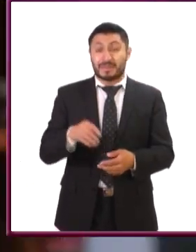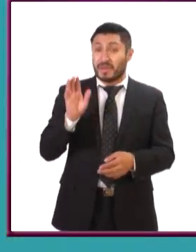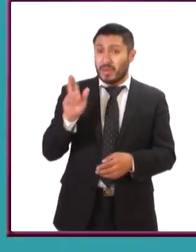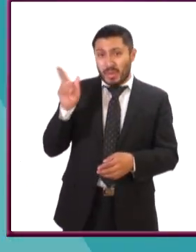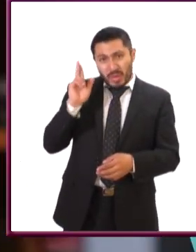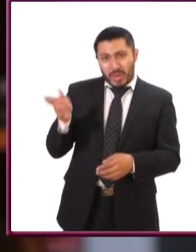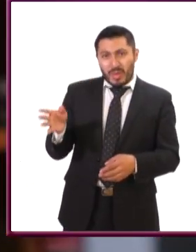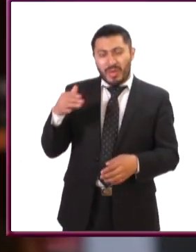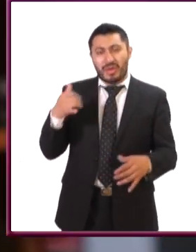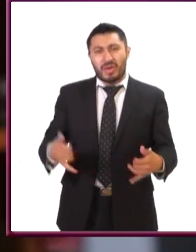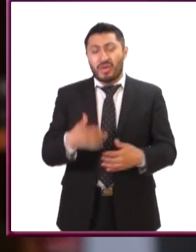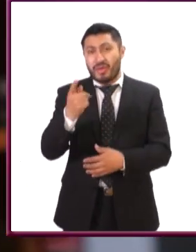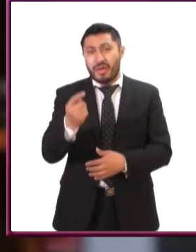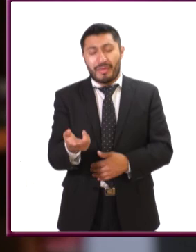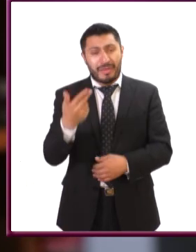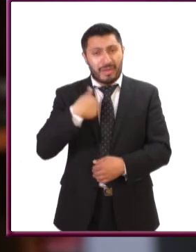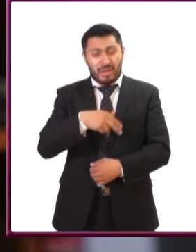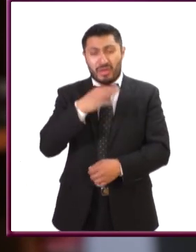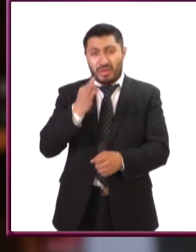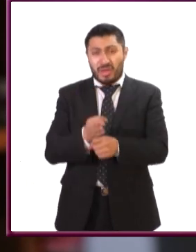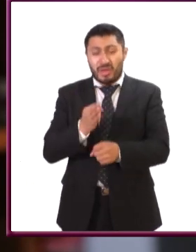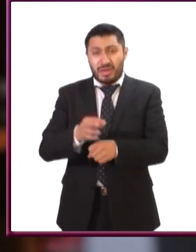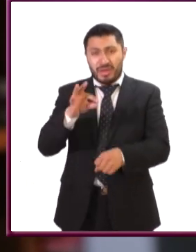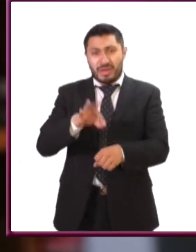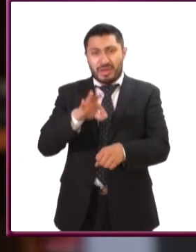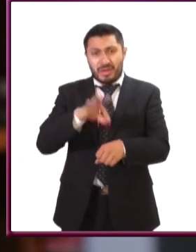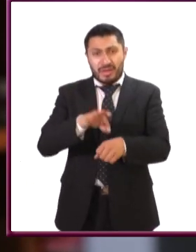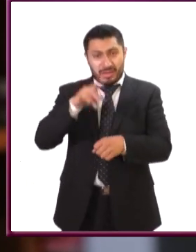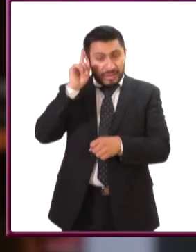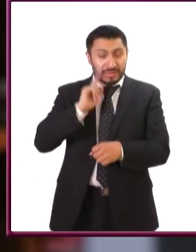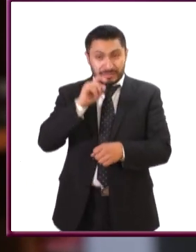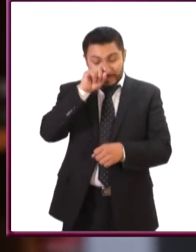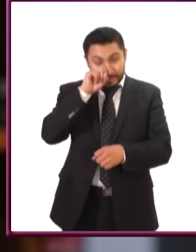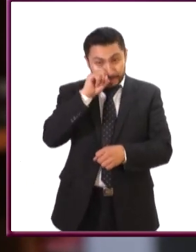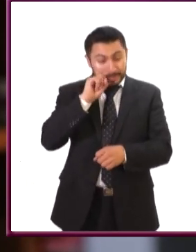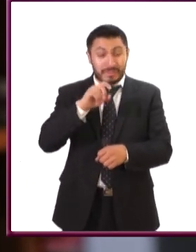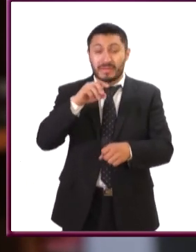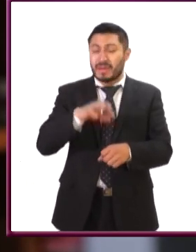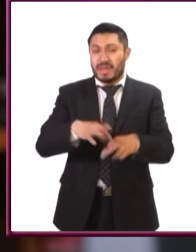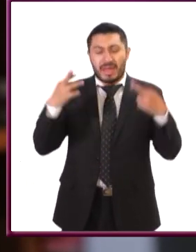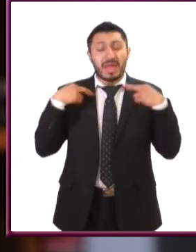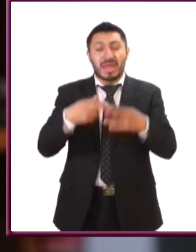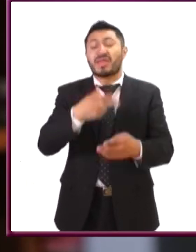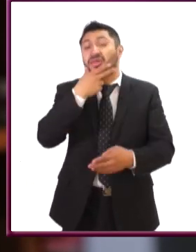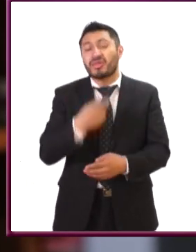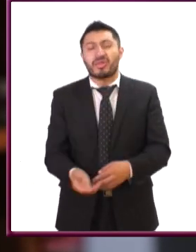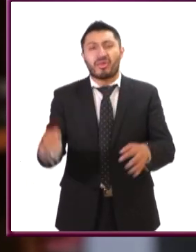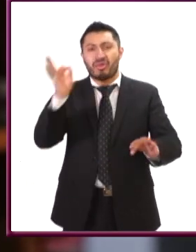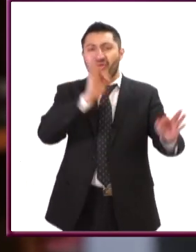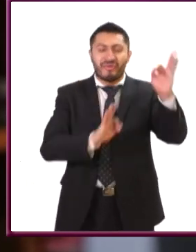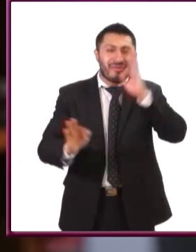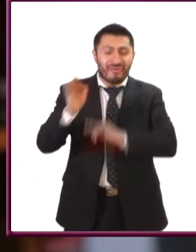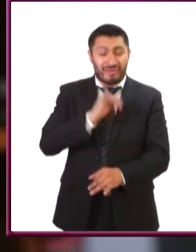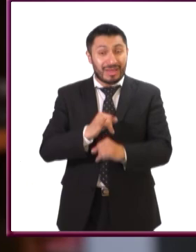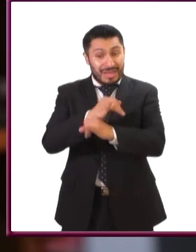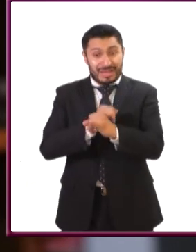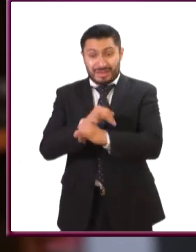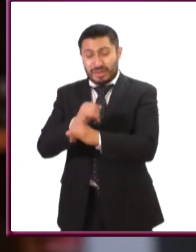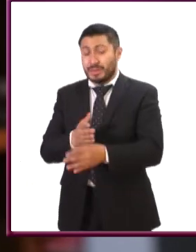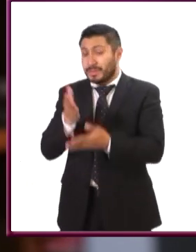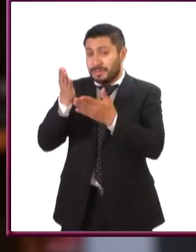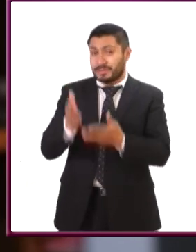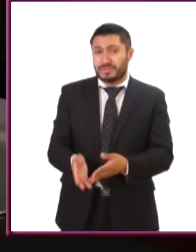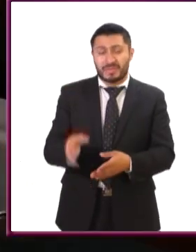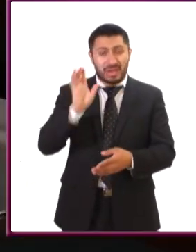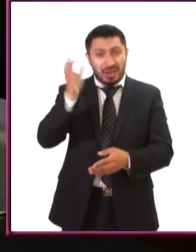tema. Hola, ¿qué tal, jóvenes en TV? Estamos con el doctor Amir Maldonado, quien es profesor investigador del Departamento de Física de la